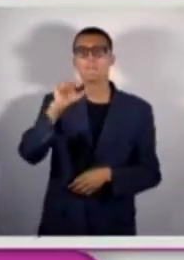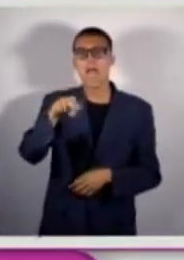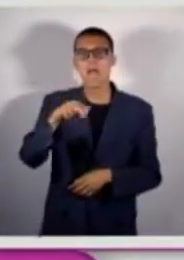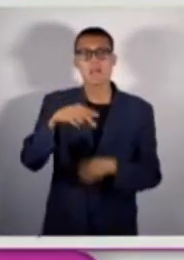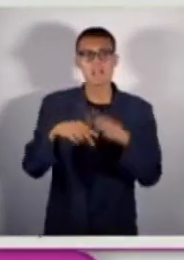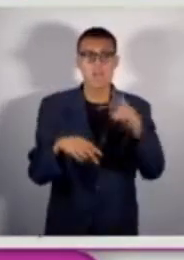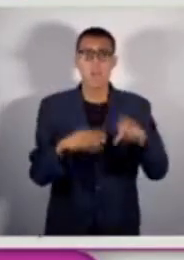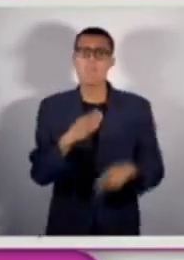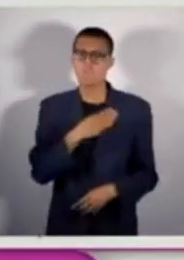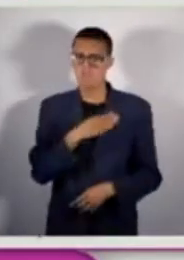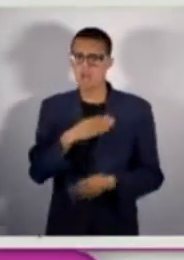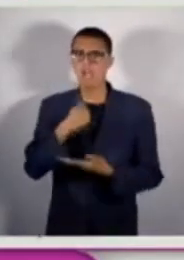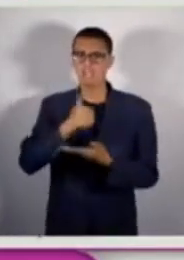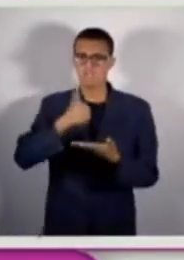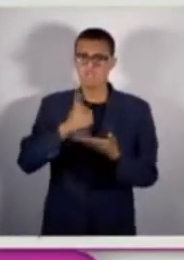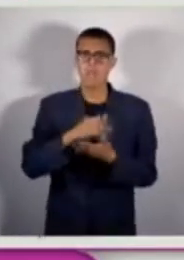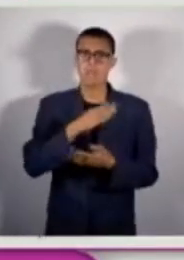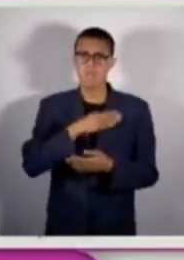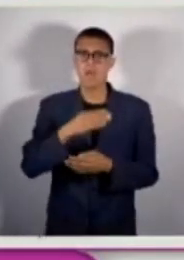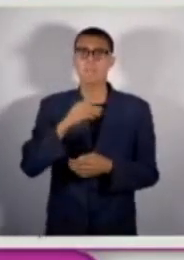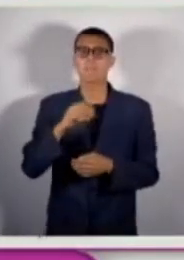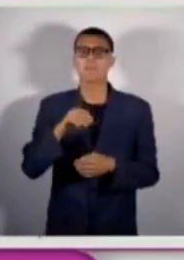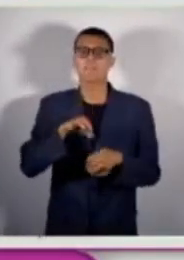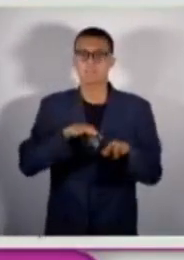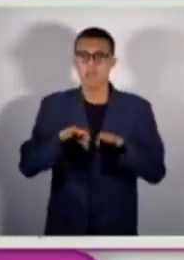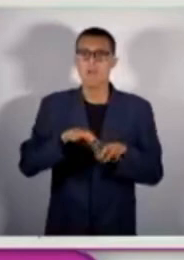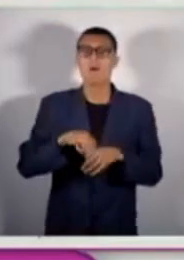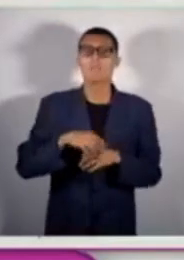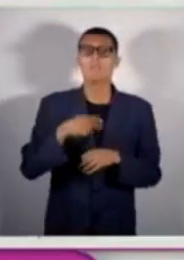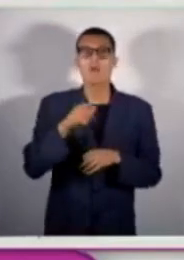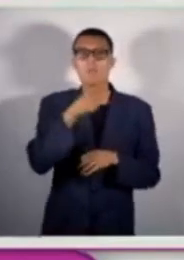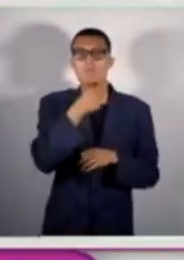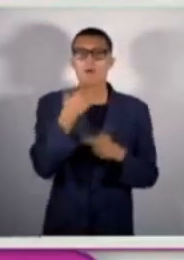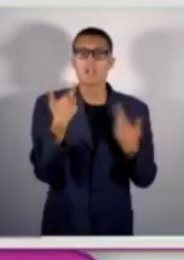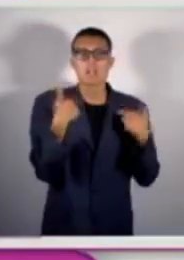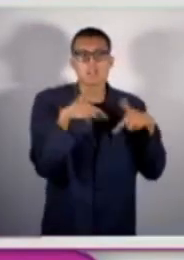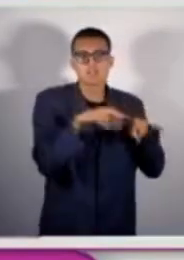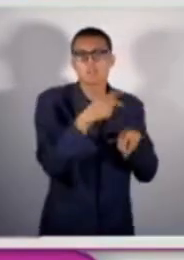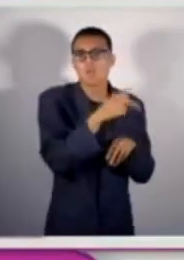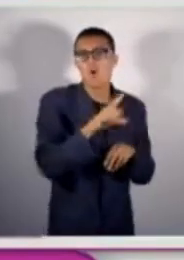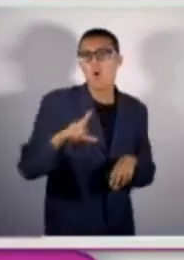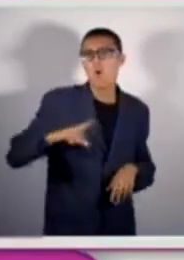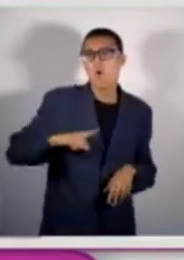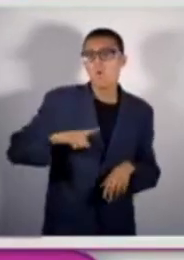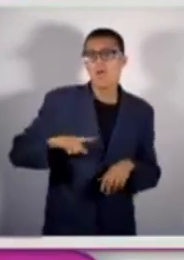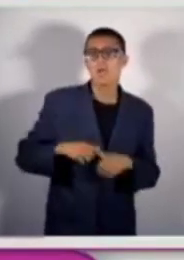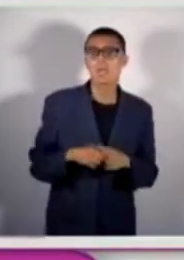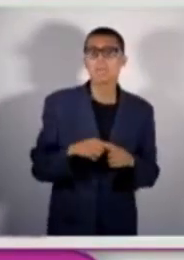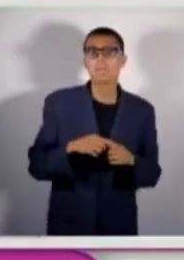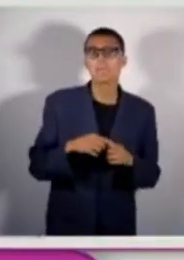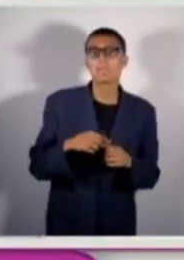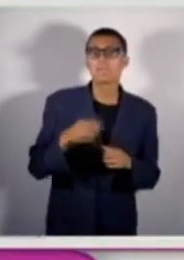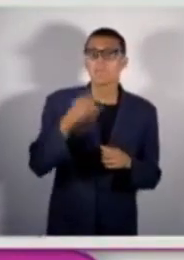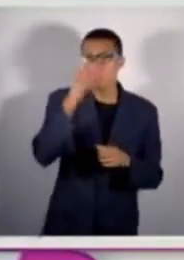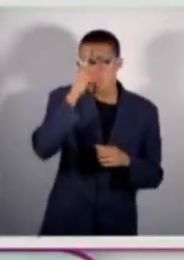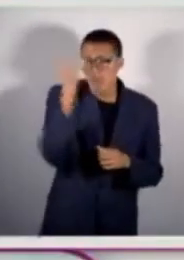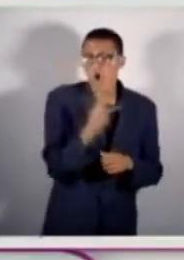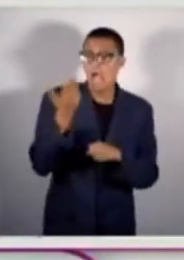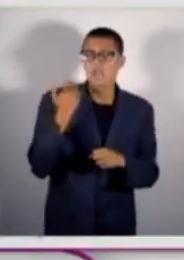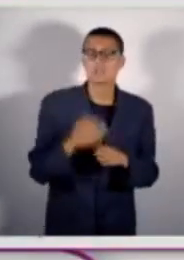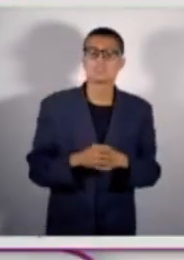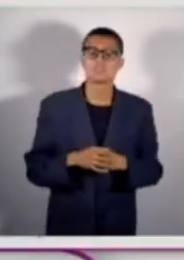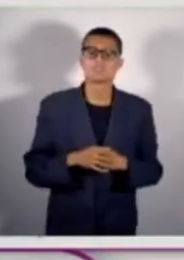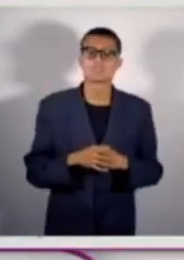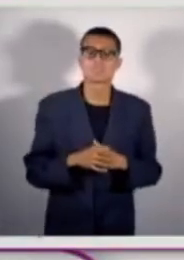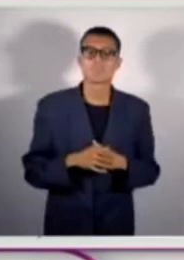buena ciudadana, una buena profesionista, pero que representa la continuidad de un gobierno que ha sido uno de los peores en los últimos 10 años.